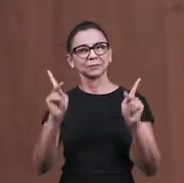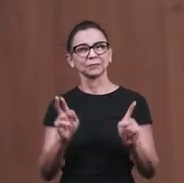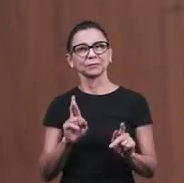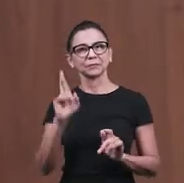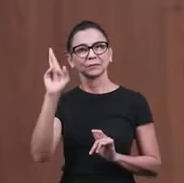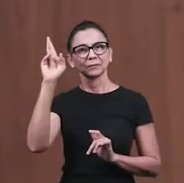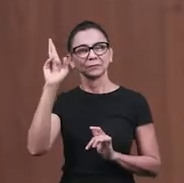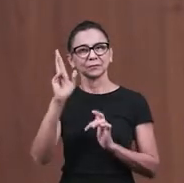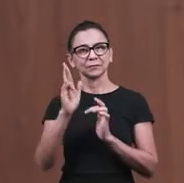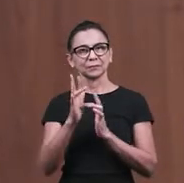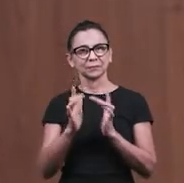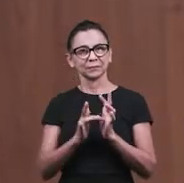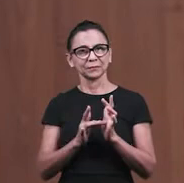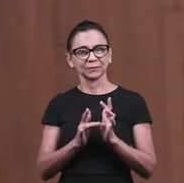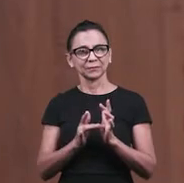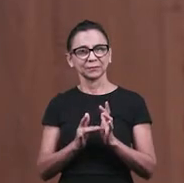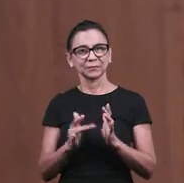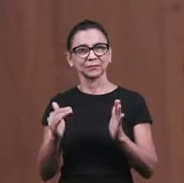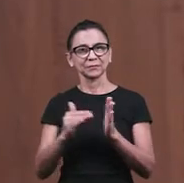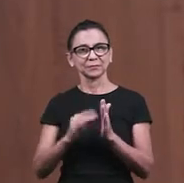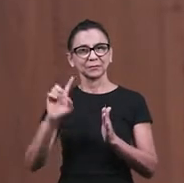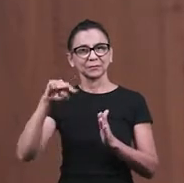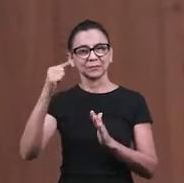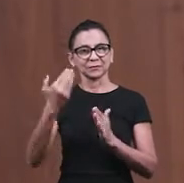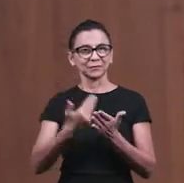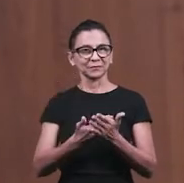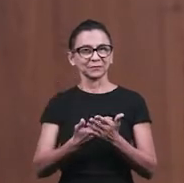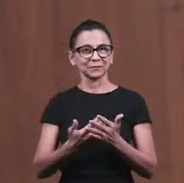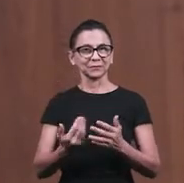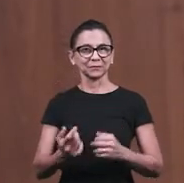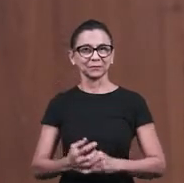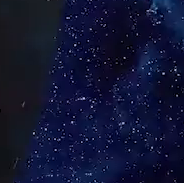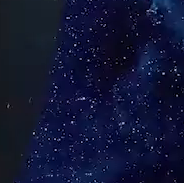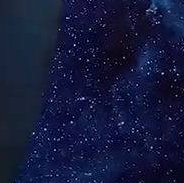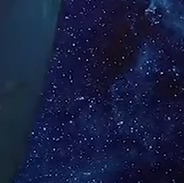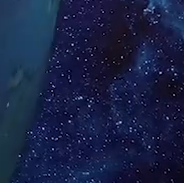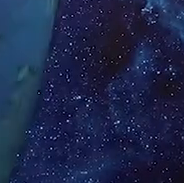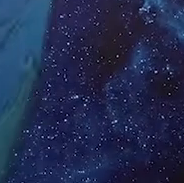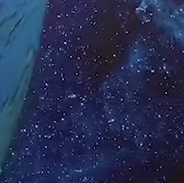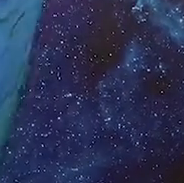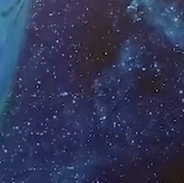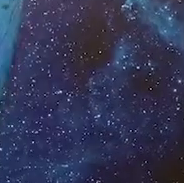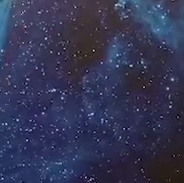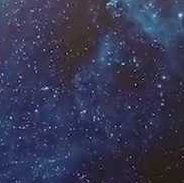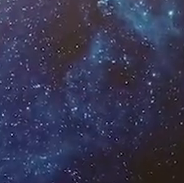todos la paz del Señor. Y hasta la próxima clase.